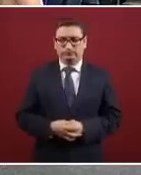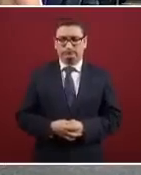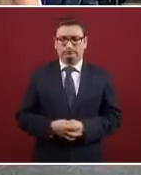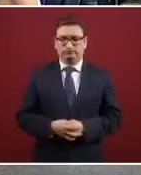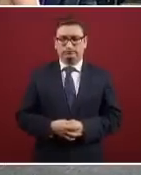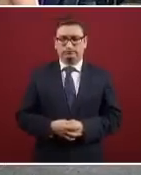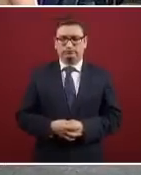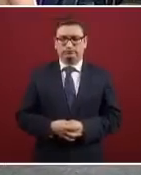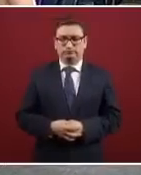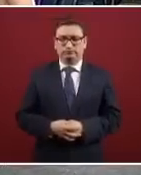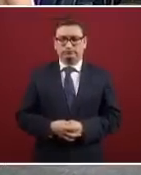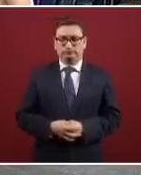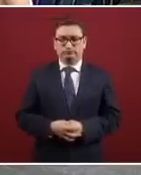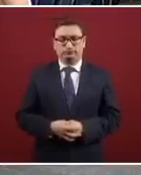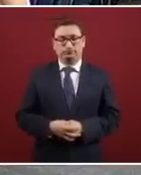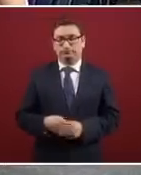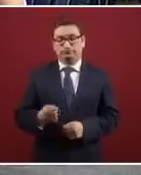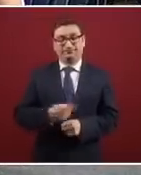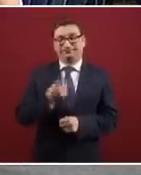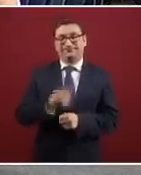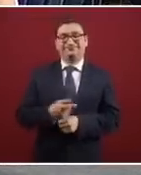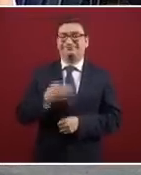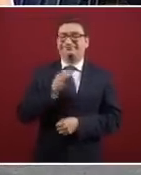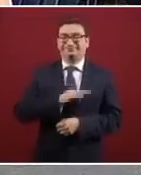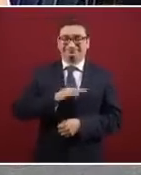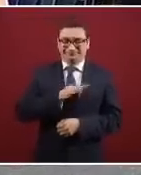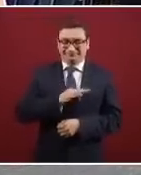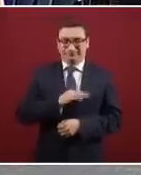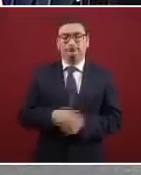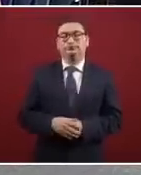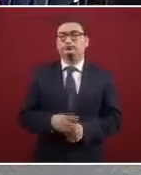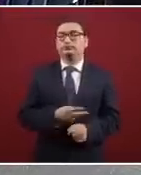Entonces, primero, felicidades. Segundo,